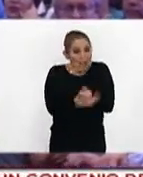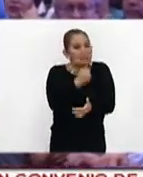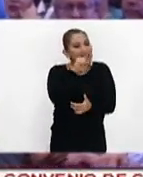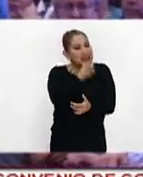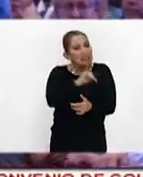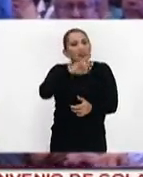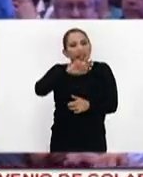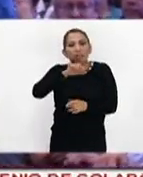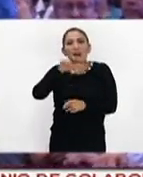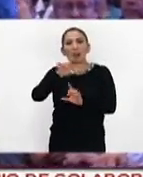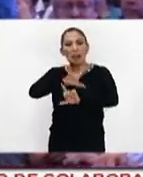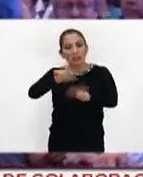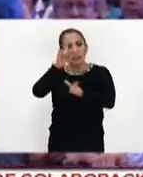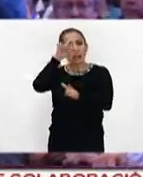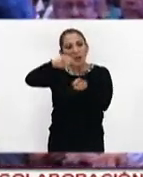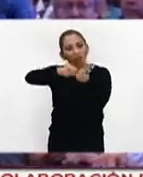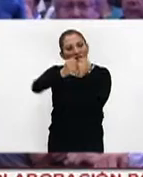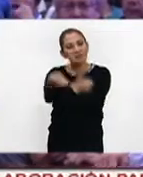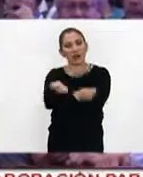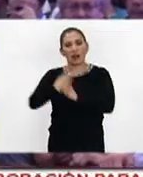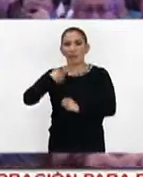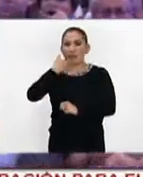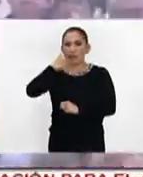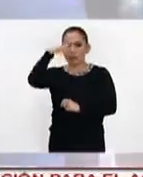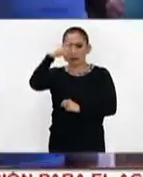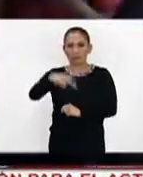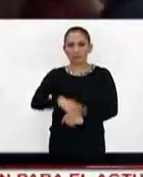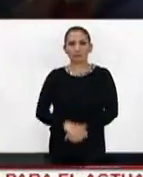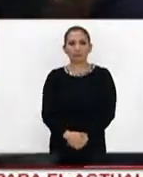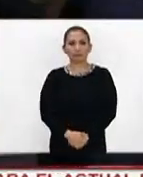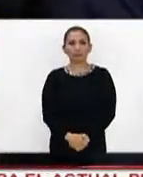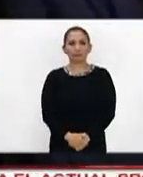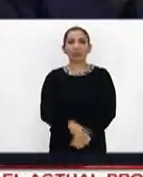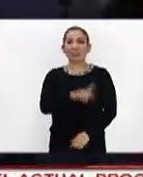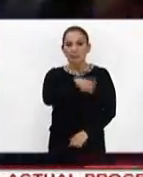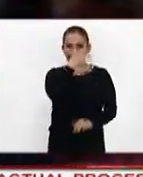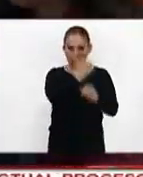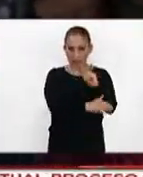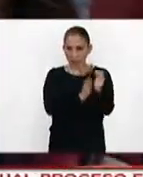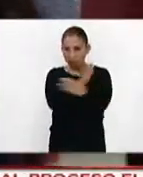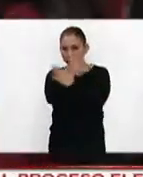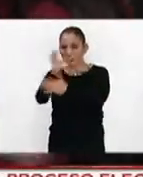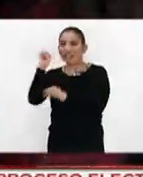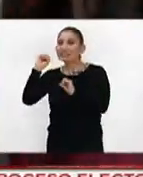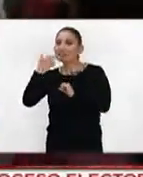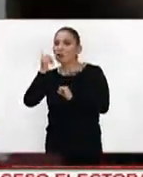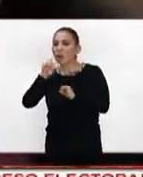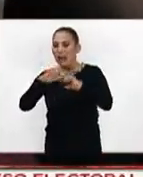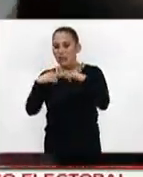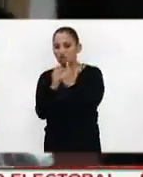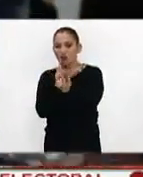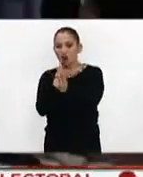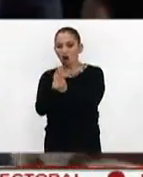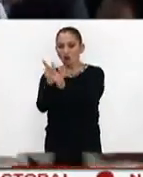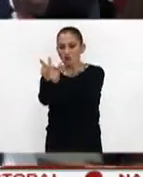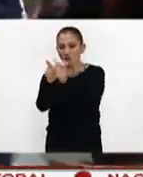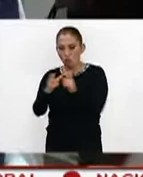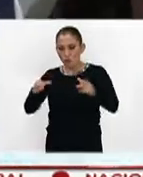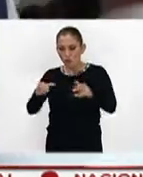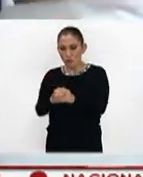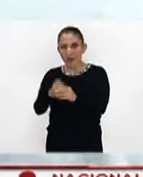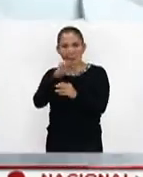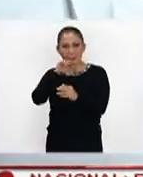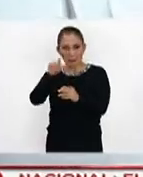ganar, sino que estaremos listos para transformar y transformar para bien este país. Después estuvo en Chihuahua y se reunió con la